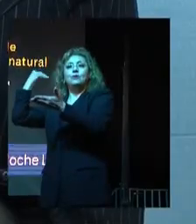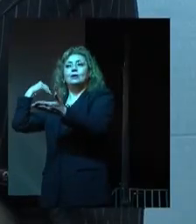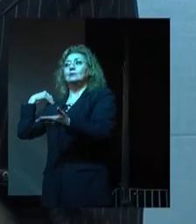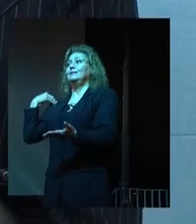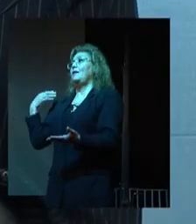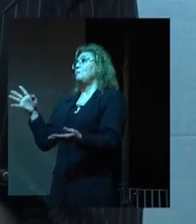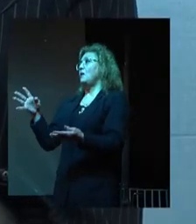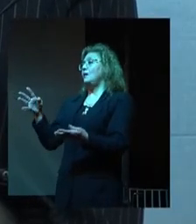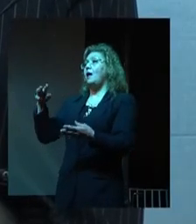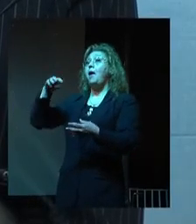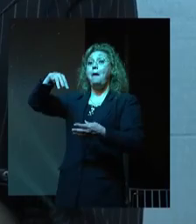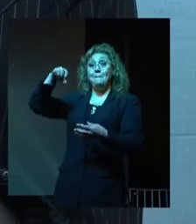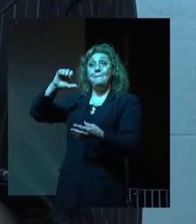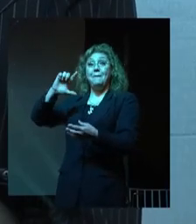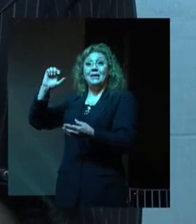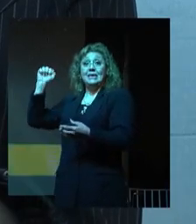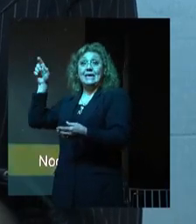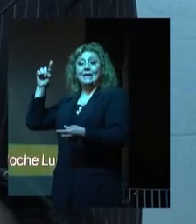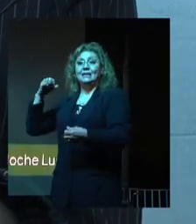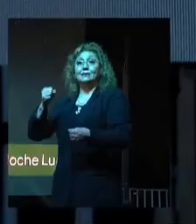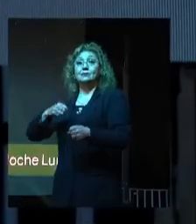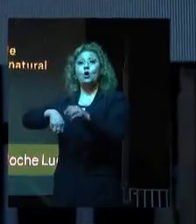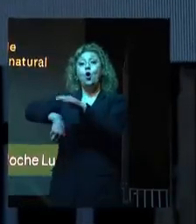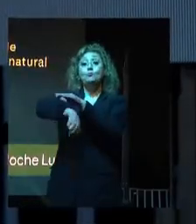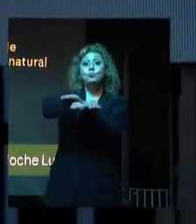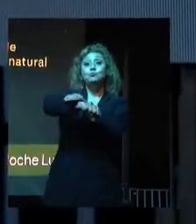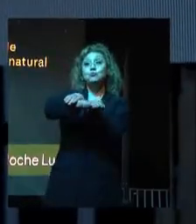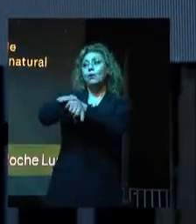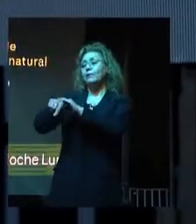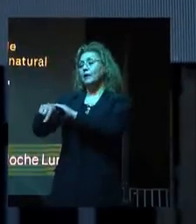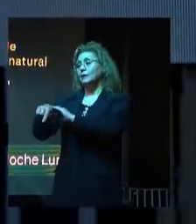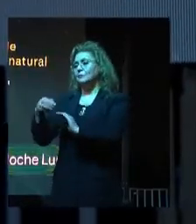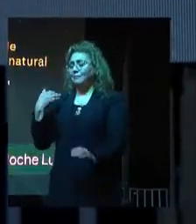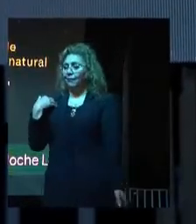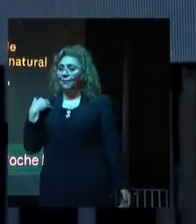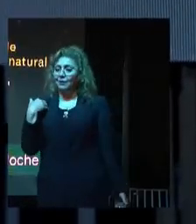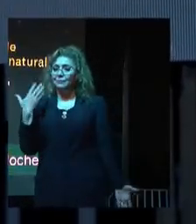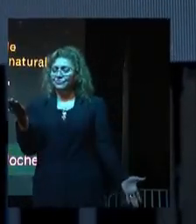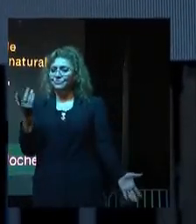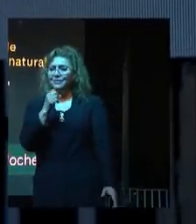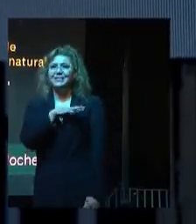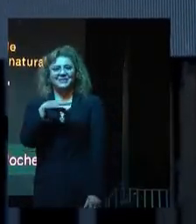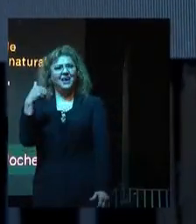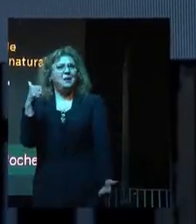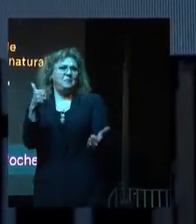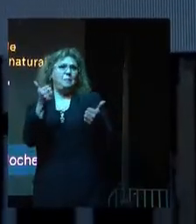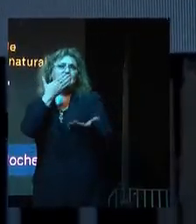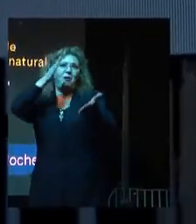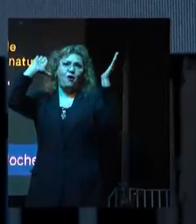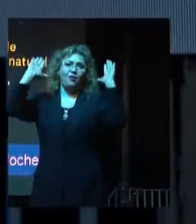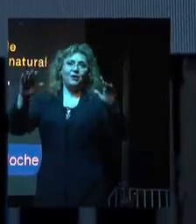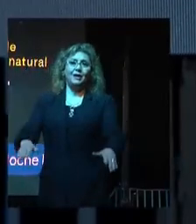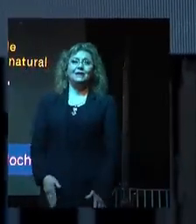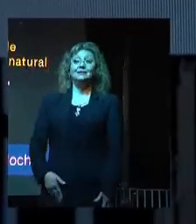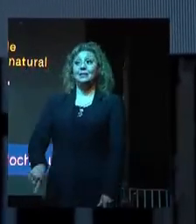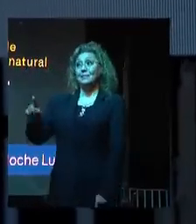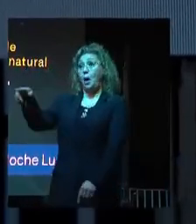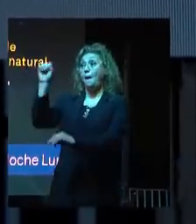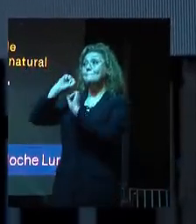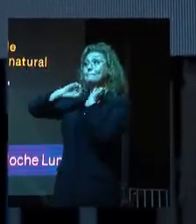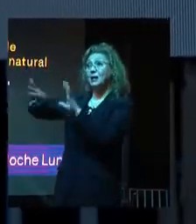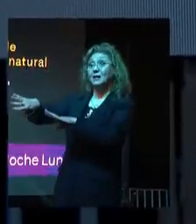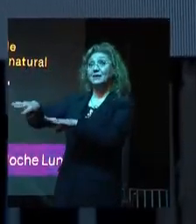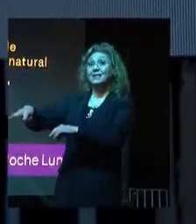los mayas jugaban a la pelota, a lo mejor Chile hubiera estado bien, ¿no? Jugaban a la pelota y el que perdía